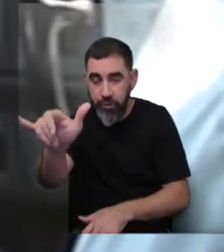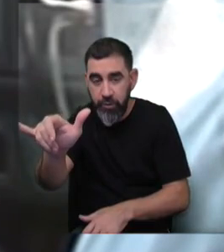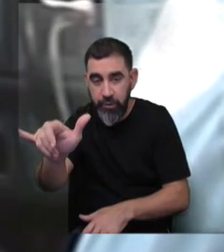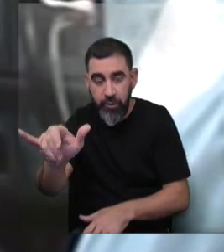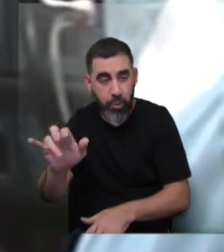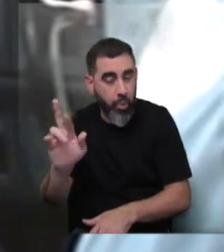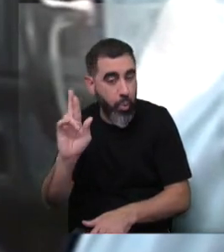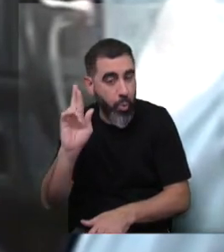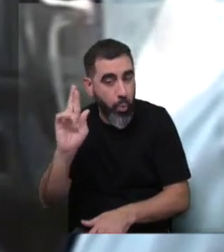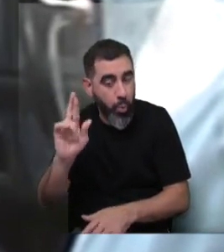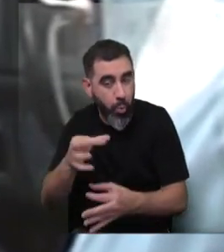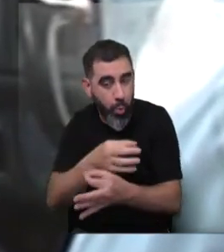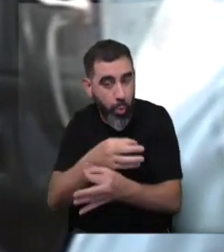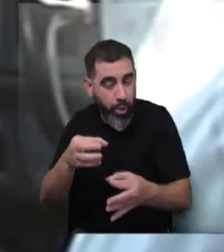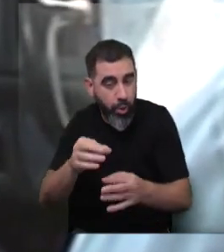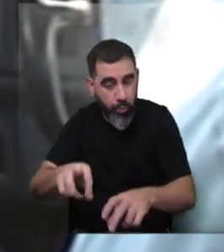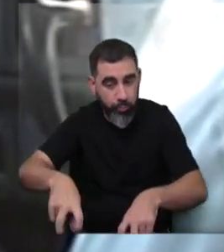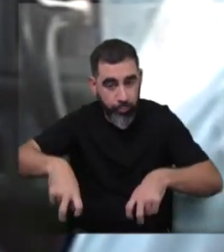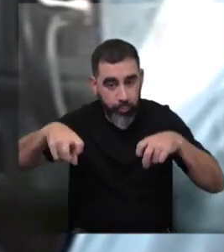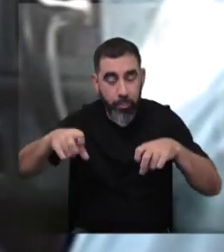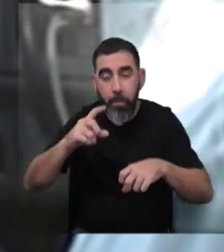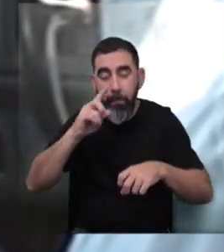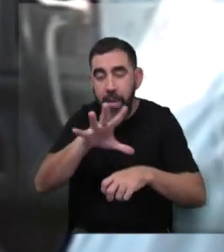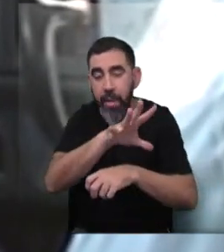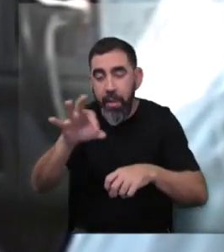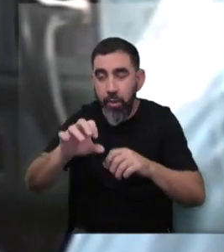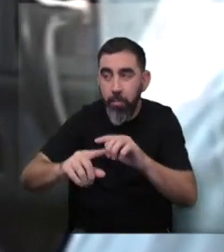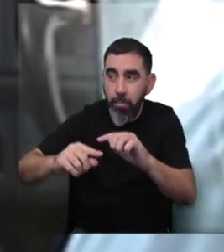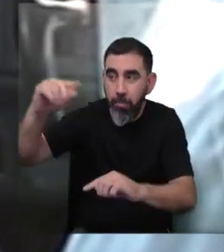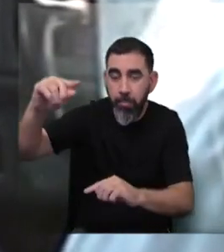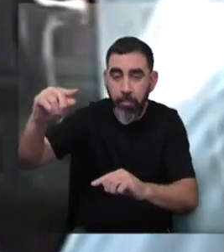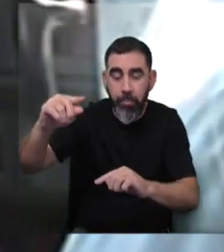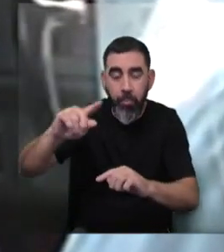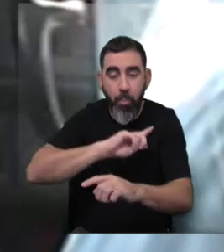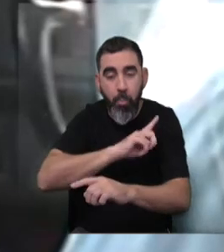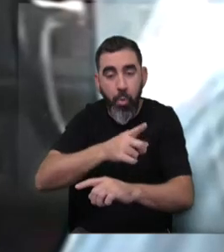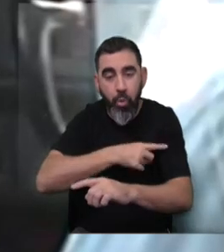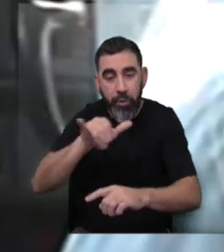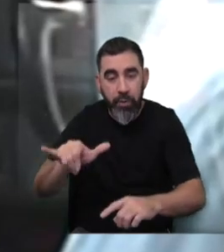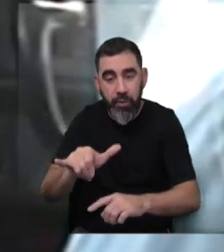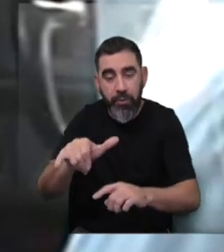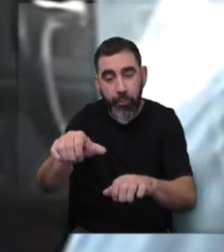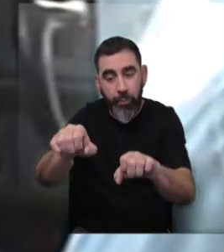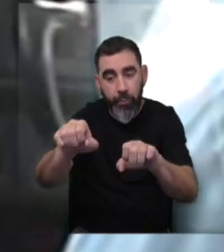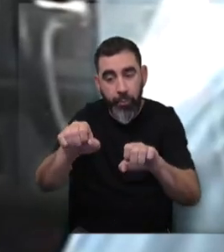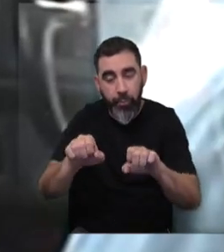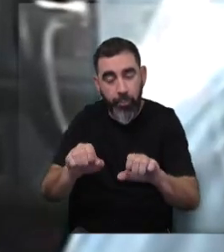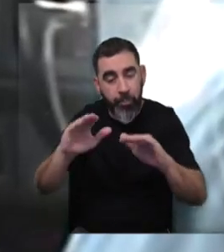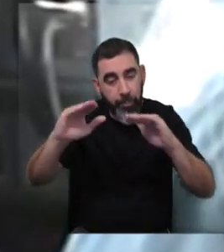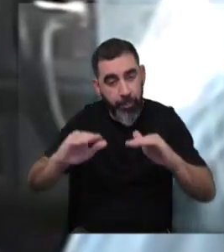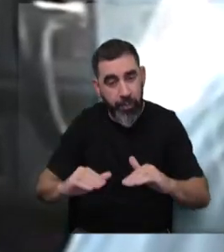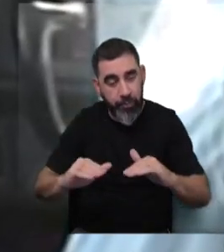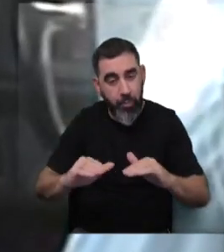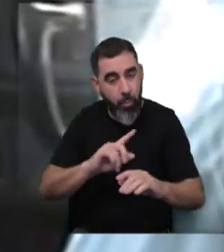tren que se retrae y a 1500 pies ya no necesitaremos toda la potencia del despegue y retraeremos los gases un poquito para atrás para quitar